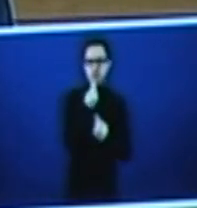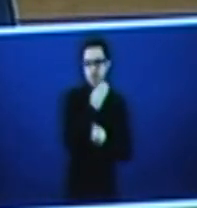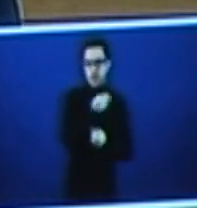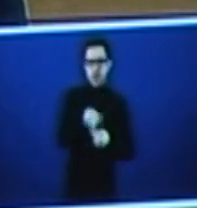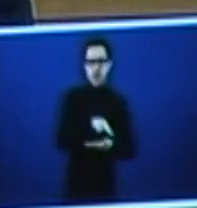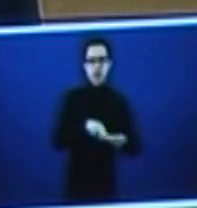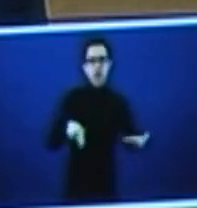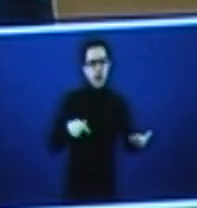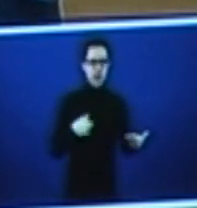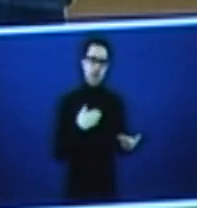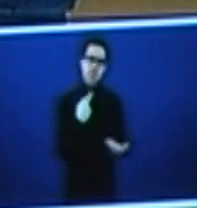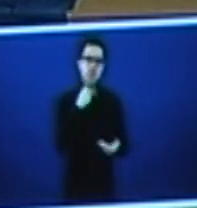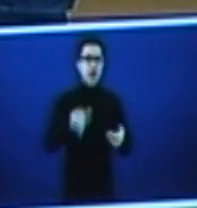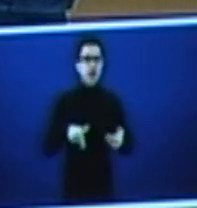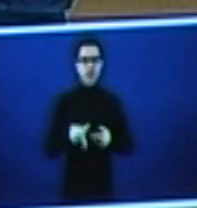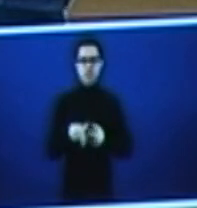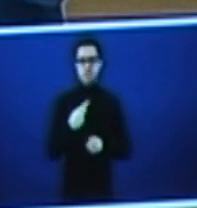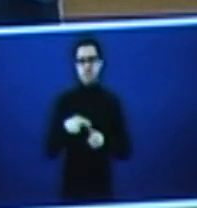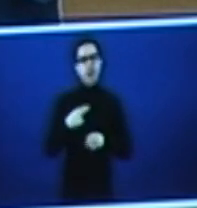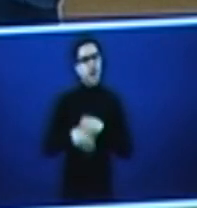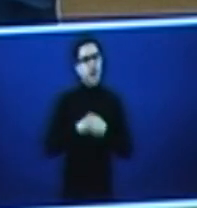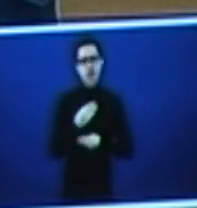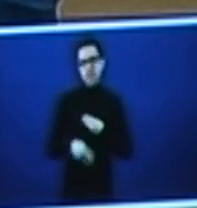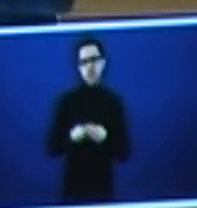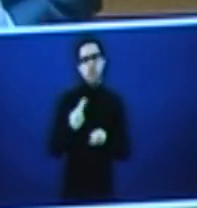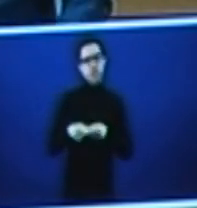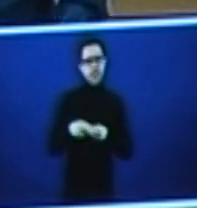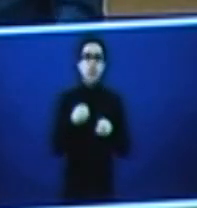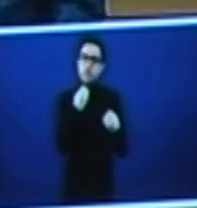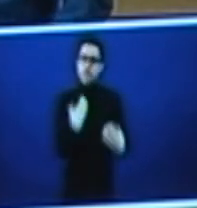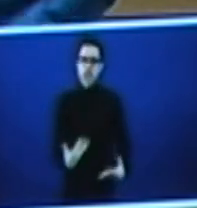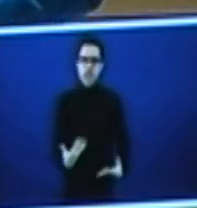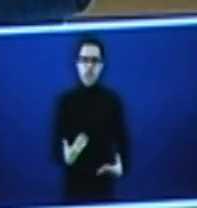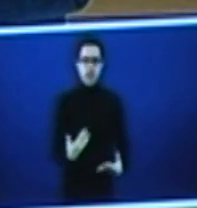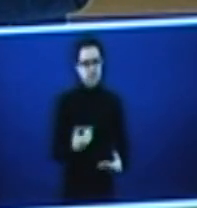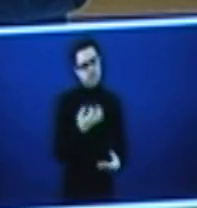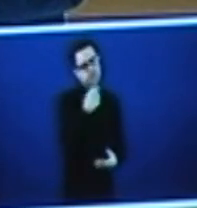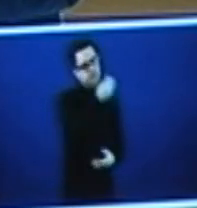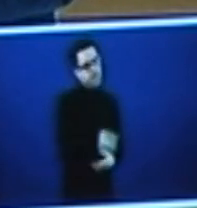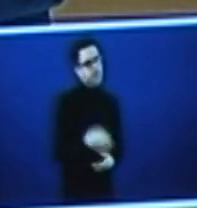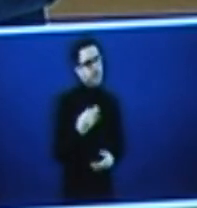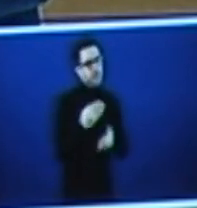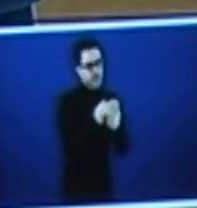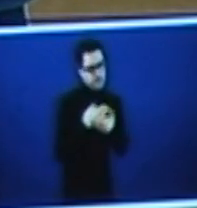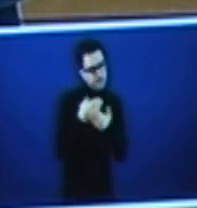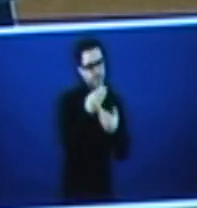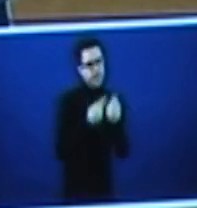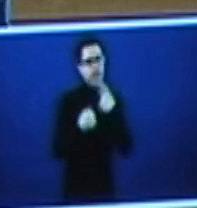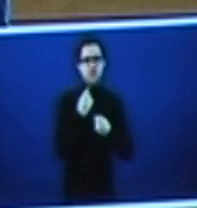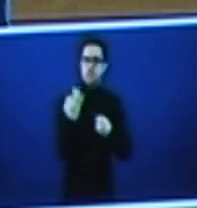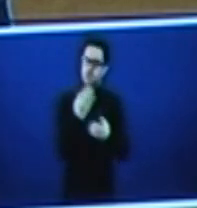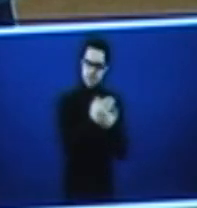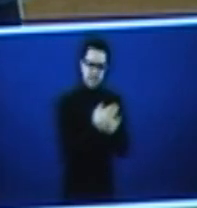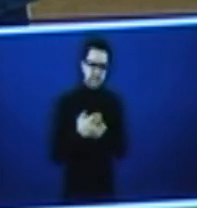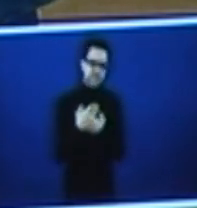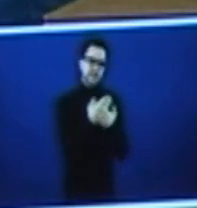ben, polo tanto, señoría, debe de vostede de estudar os datos. Por exemplo, os datos do